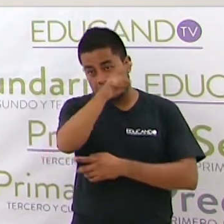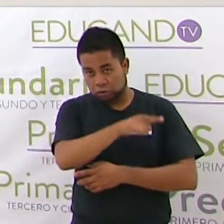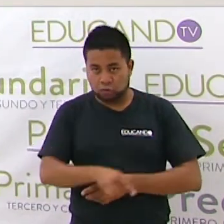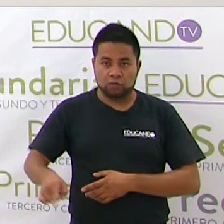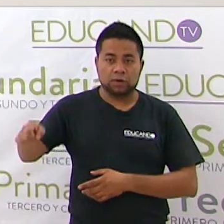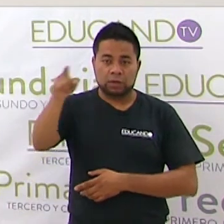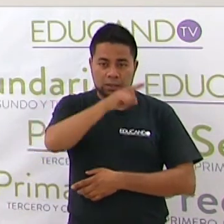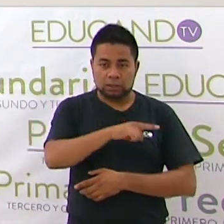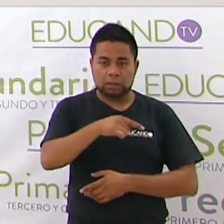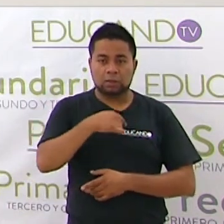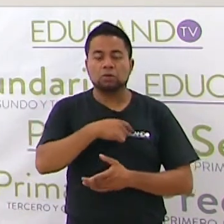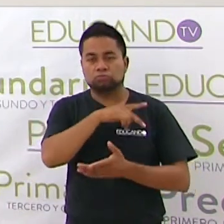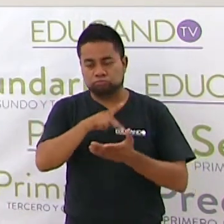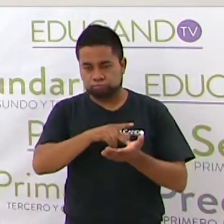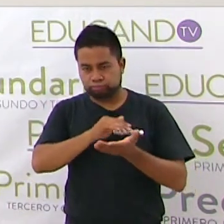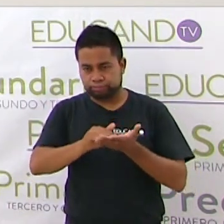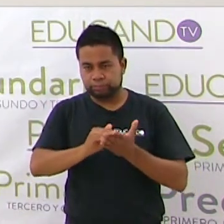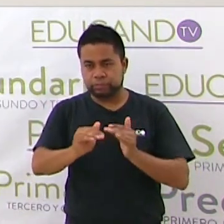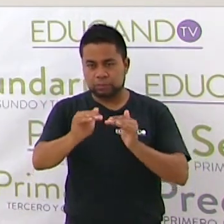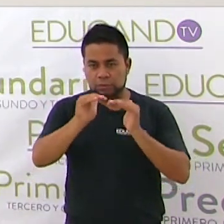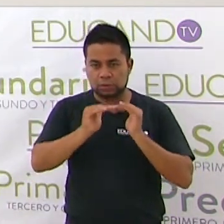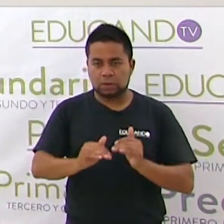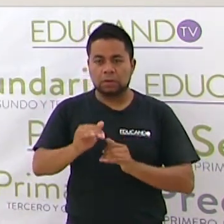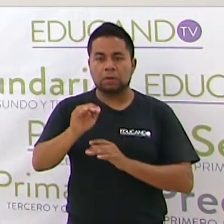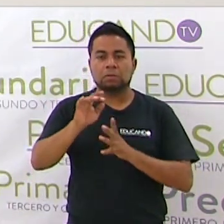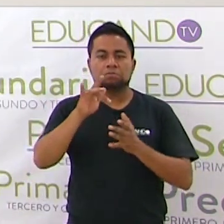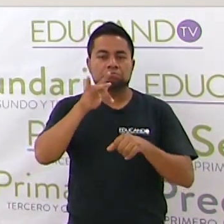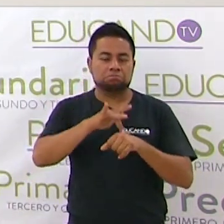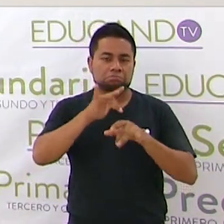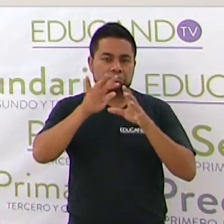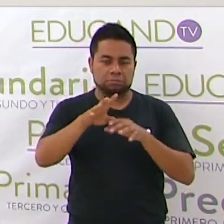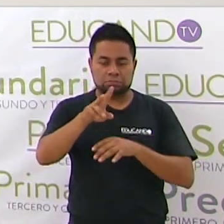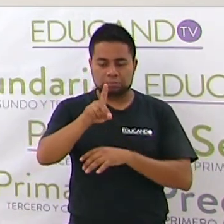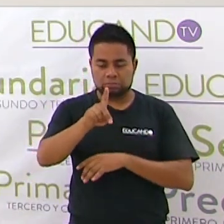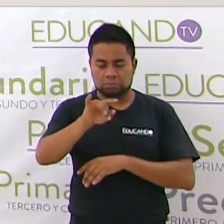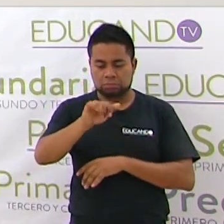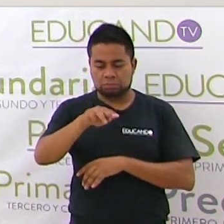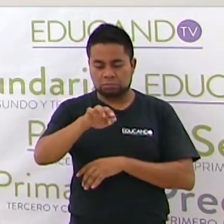circunferencia, voy a ponerlo otra vez, y abajo ya calculé el diámetro. Vamos a ponerlo bien.